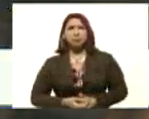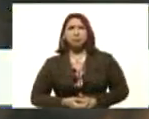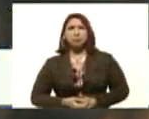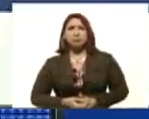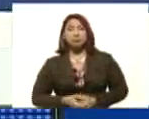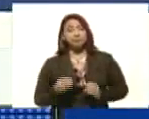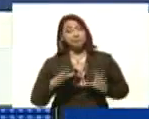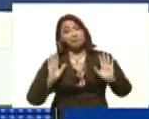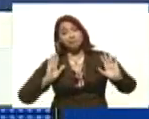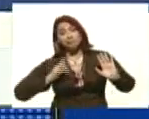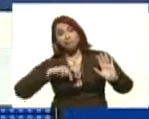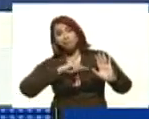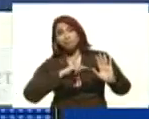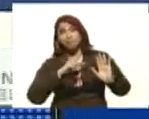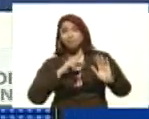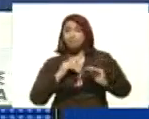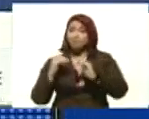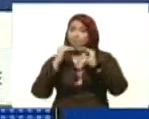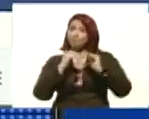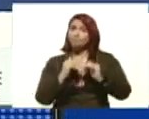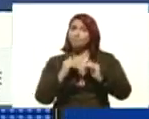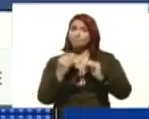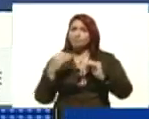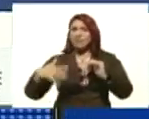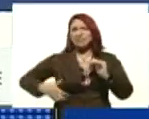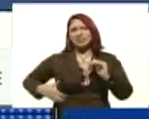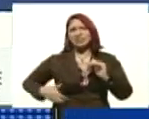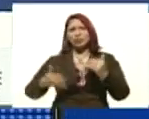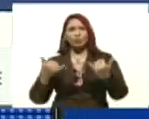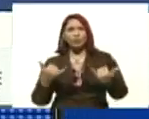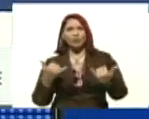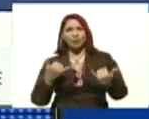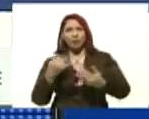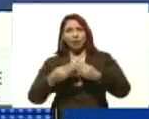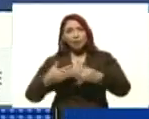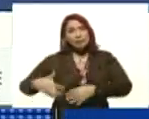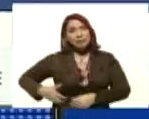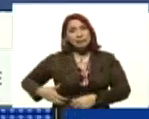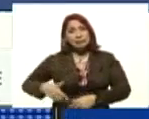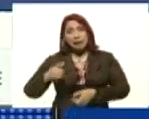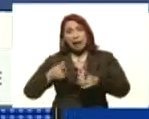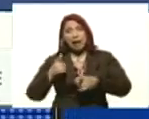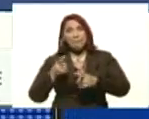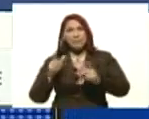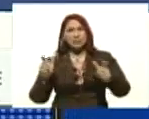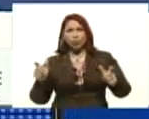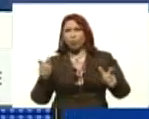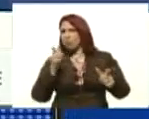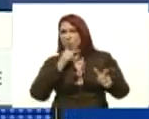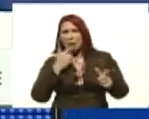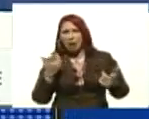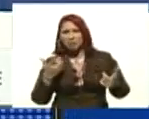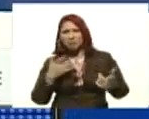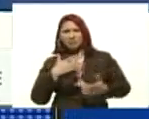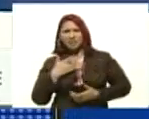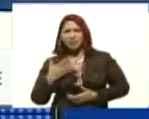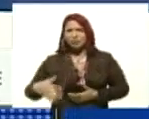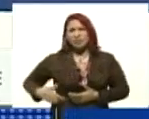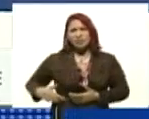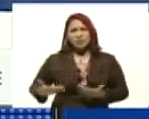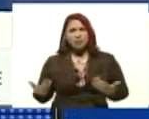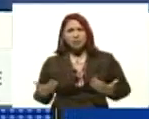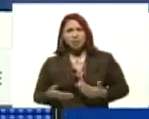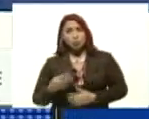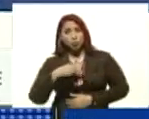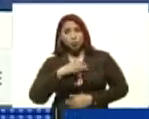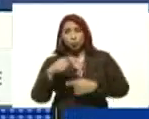Bueno, lo resolvimos entre todos. Más allá del chiste, lo que acabo de decir es un chiste. Porque hay gente que no tiene sentido del humor. Nosotros teníamos mucho sentido del humor.